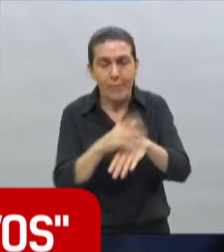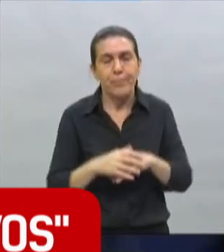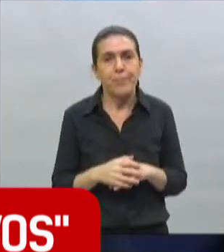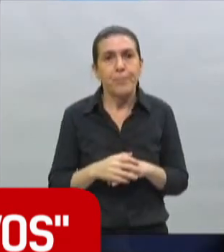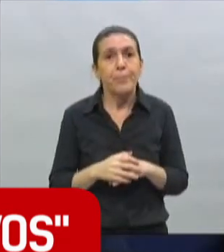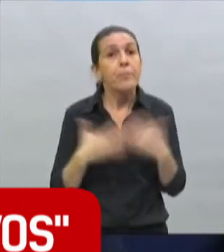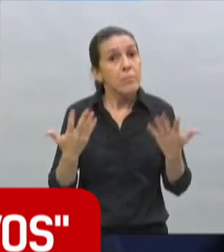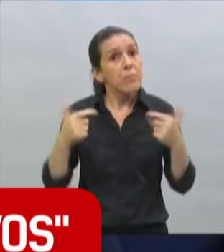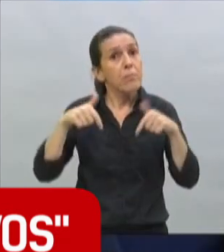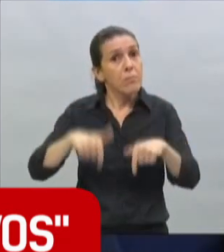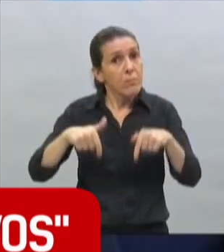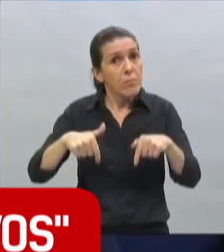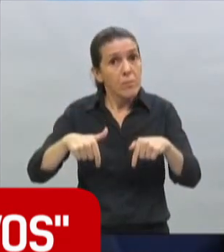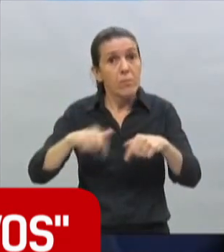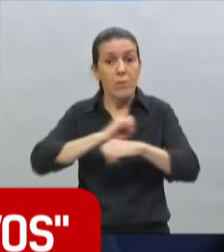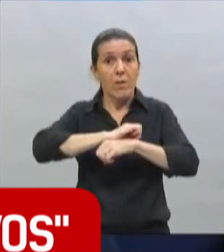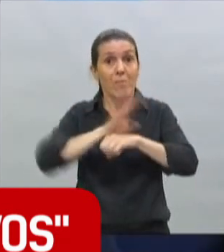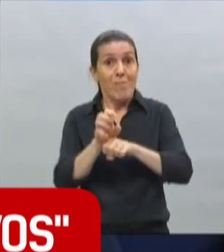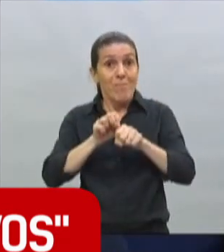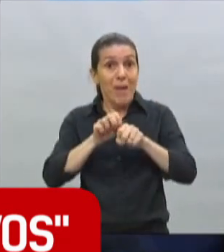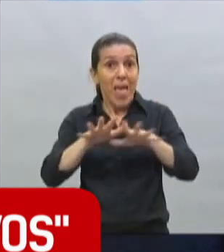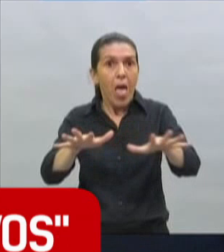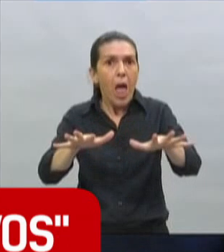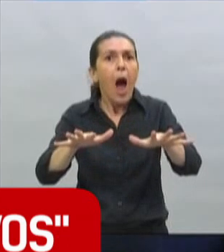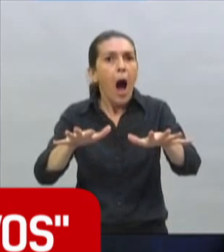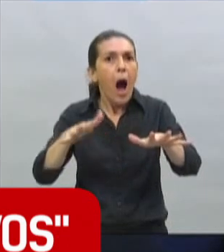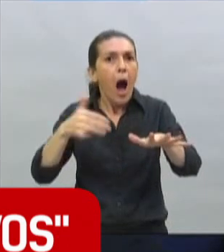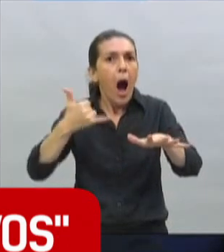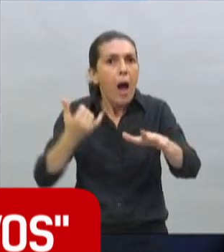Ahora, la pandemia también genera otros conflictos.